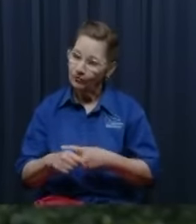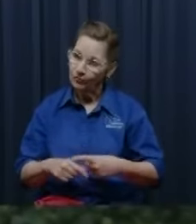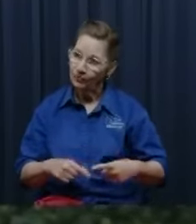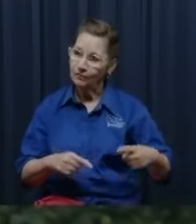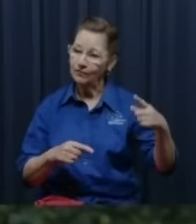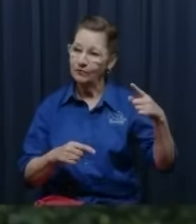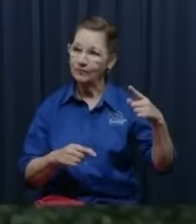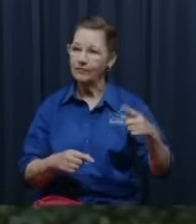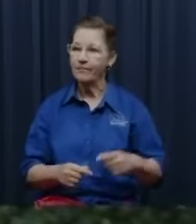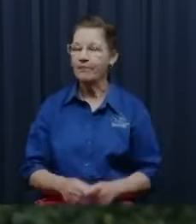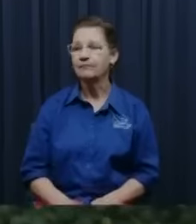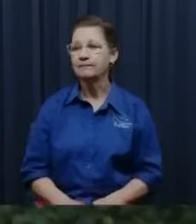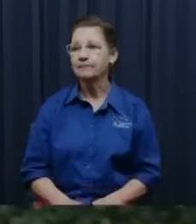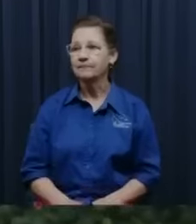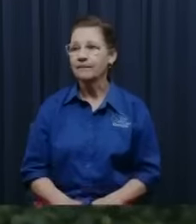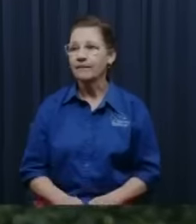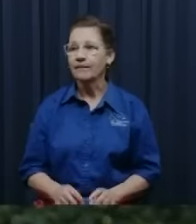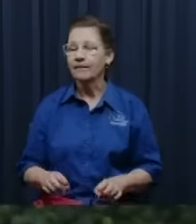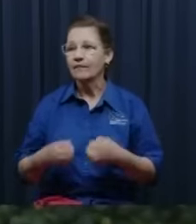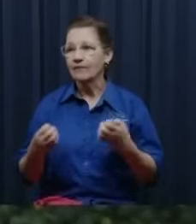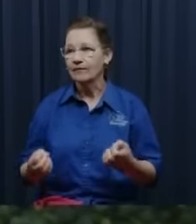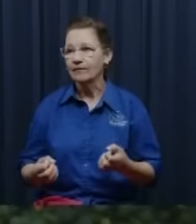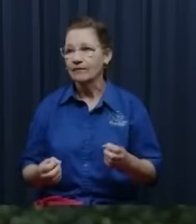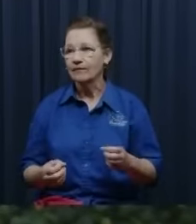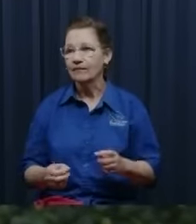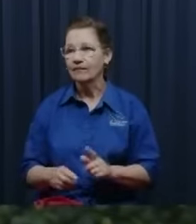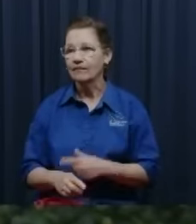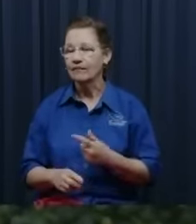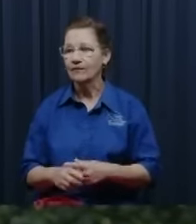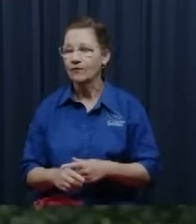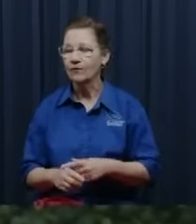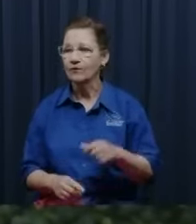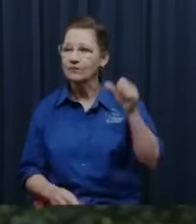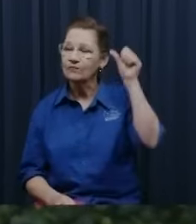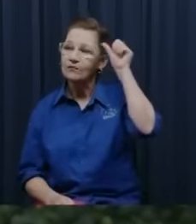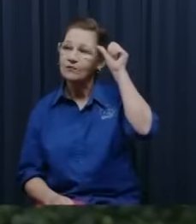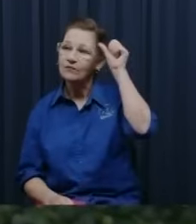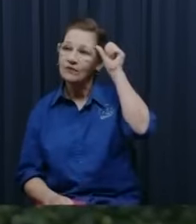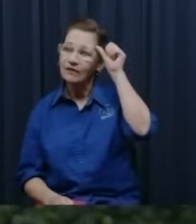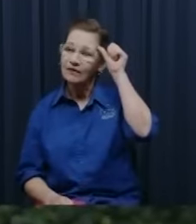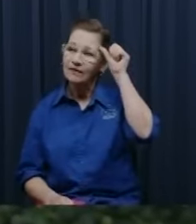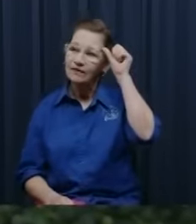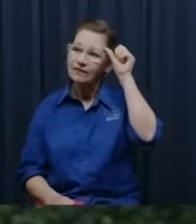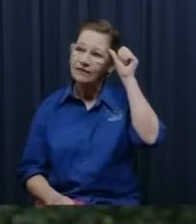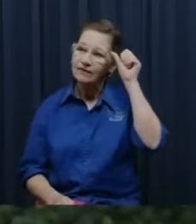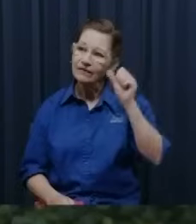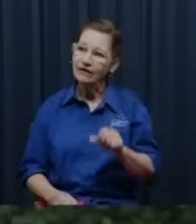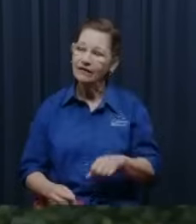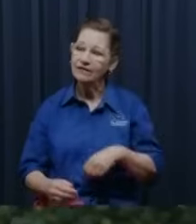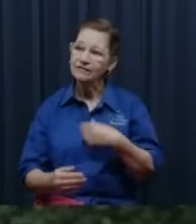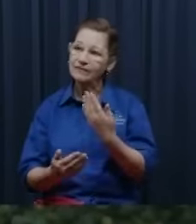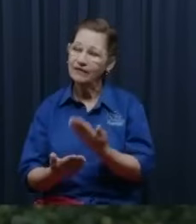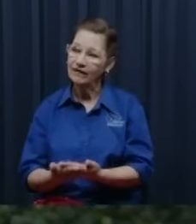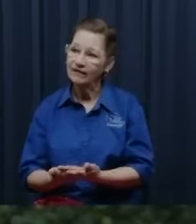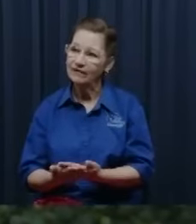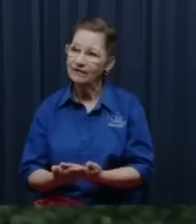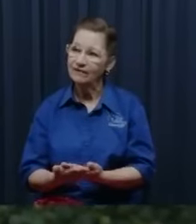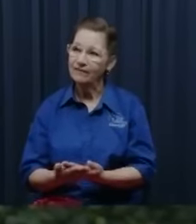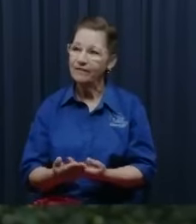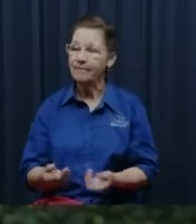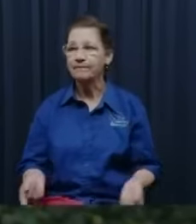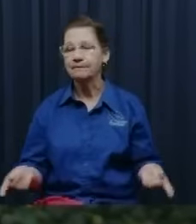a partir de que este adán el cual la Biblia le llama primer Adán cae